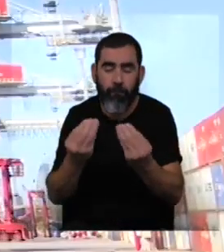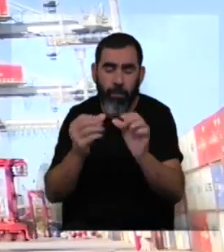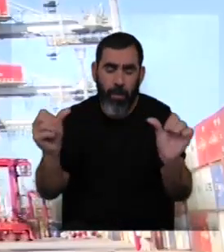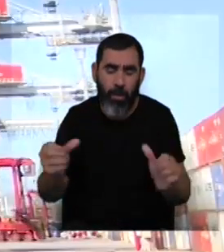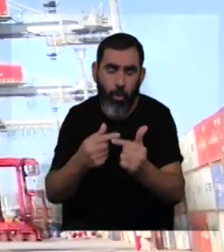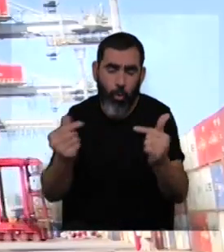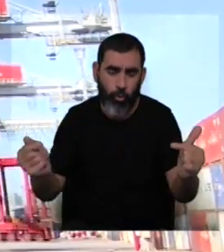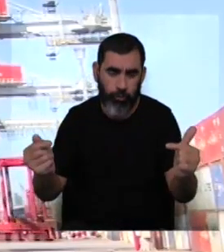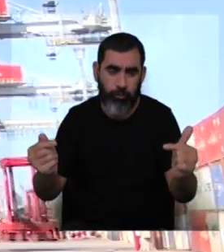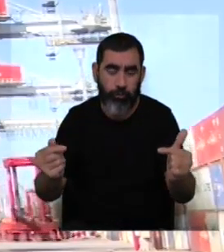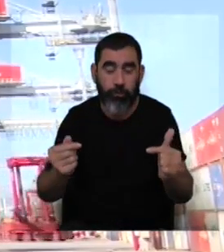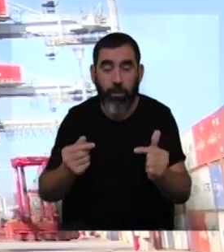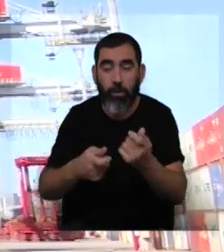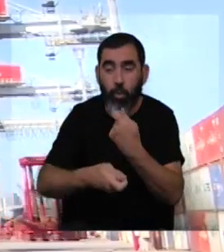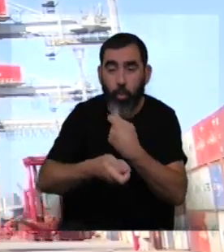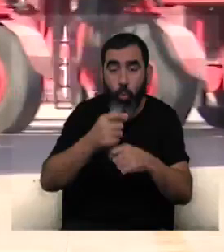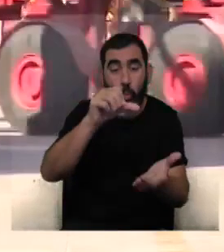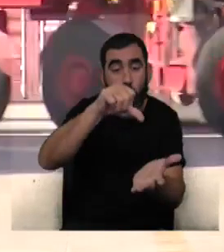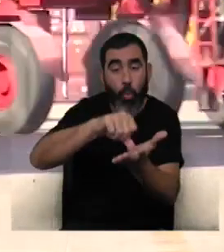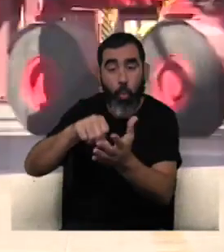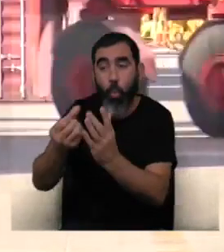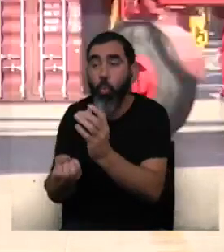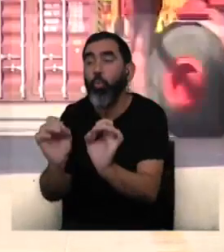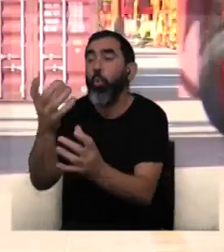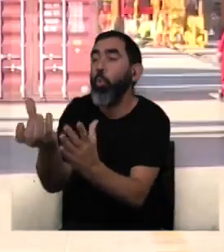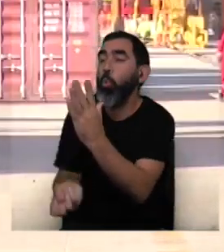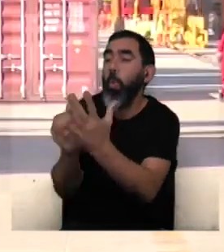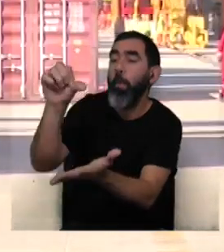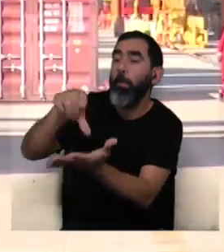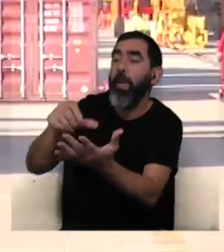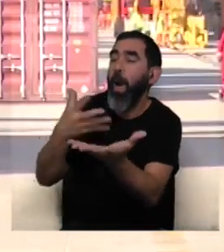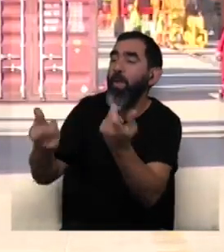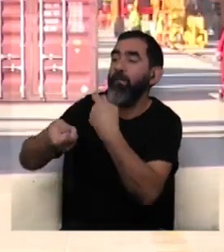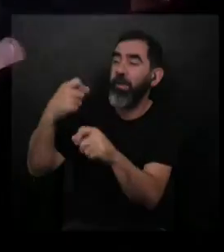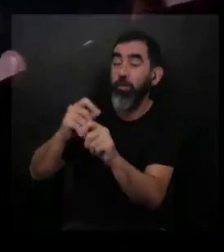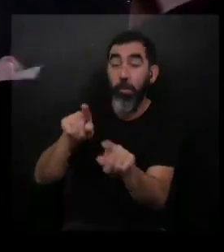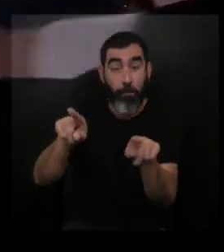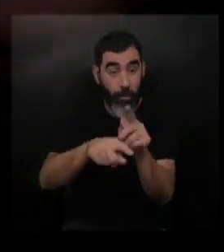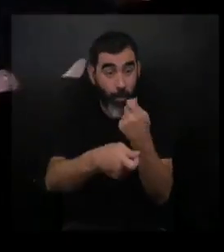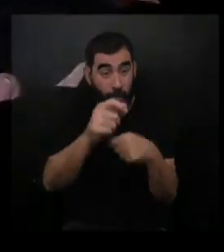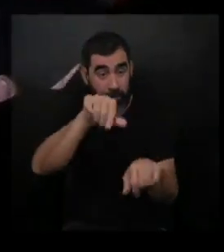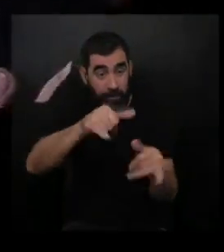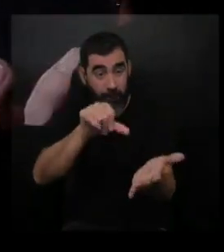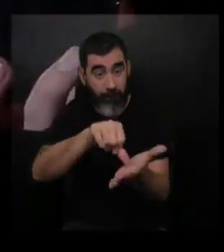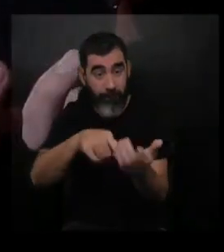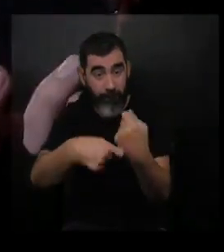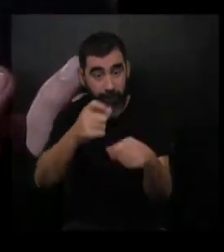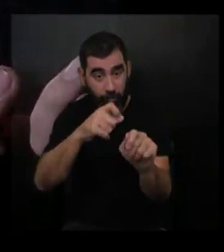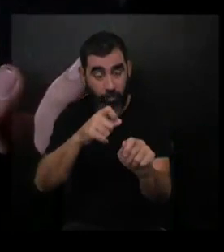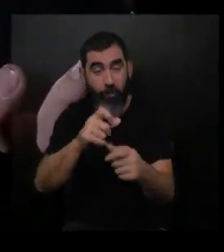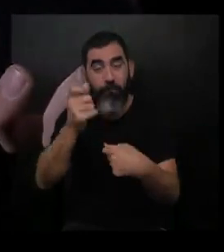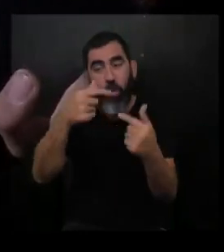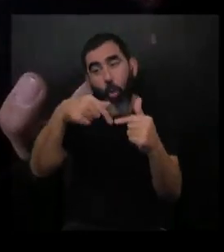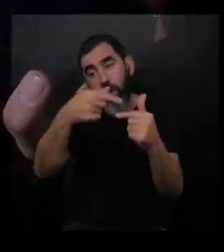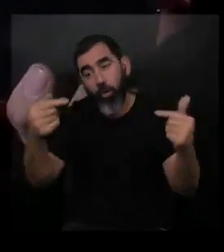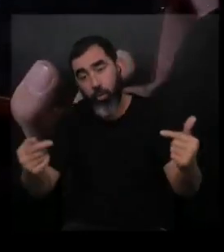tiempo. Abrir mercados, a veces no solo encontrar un país donde no vendía y vendo, sino en lugares donde ya estamos vendiendo, vender